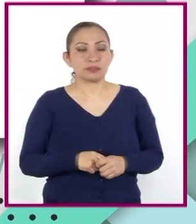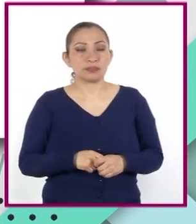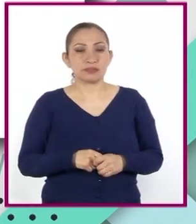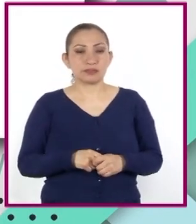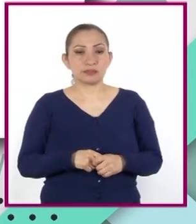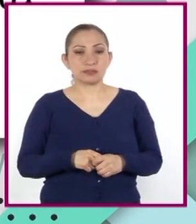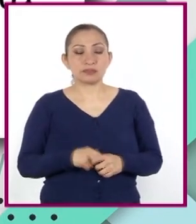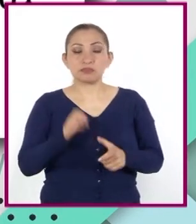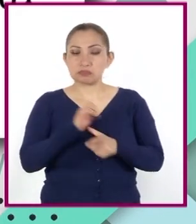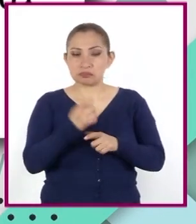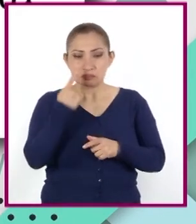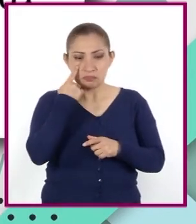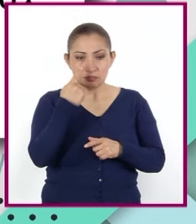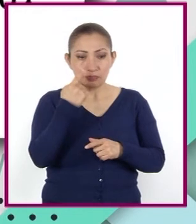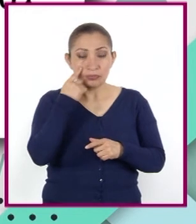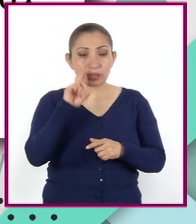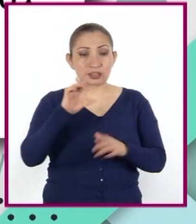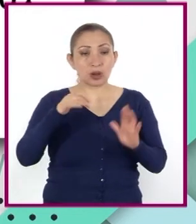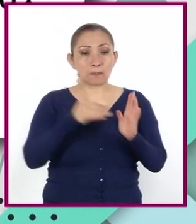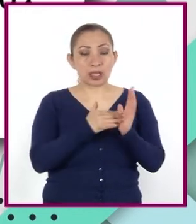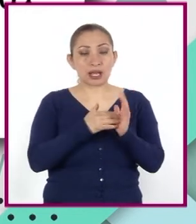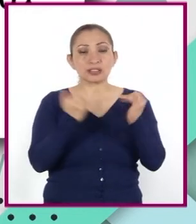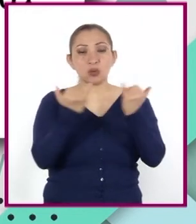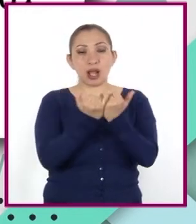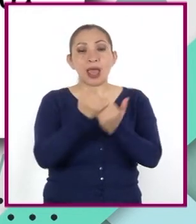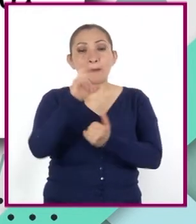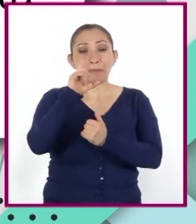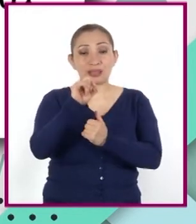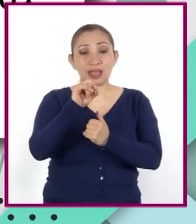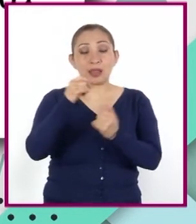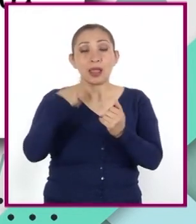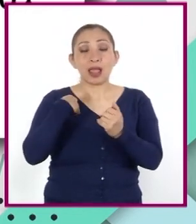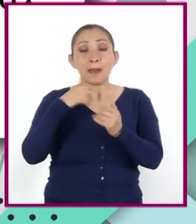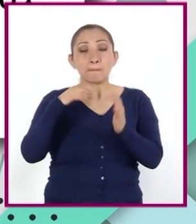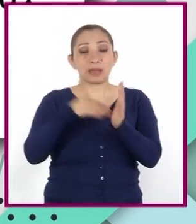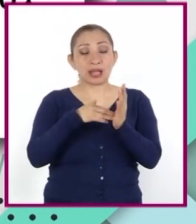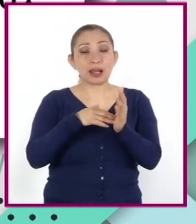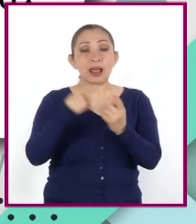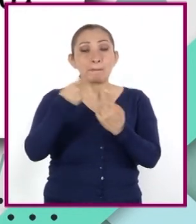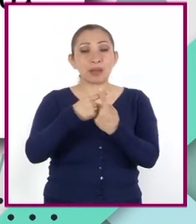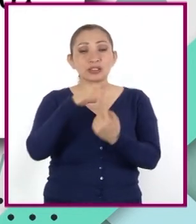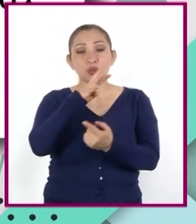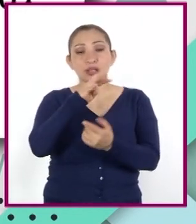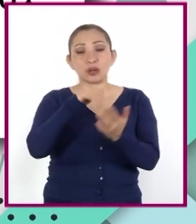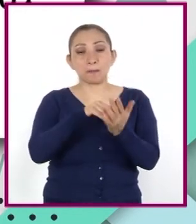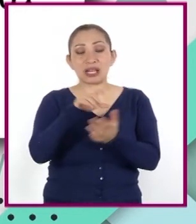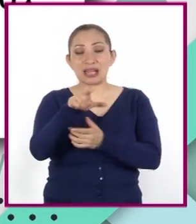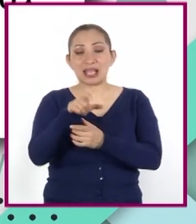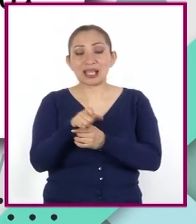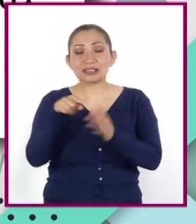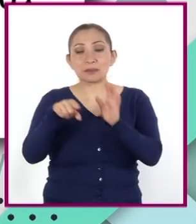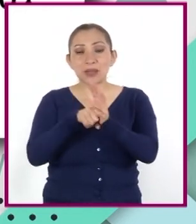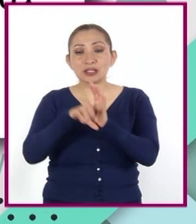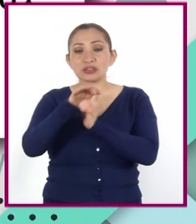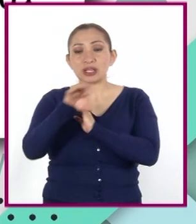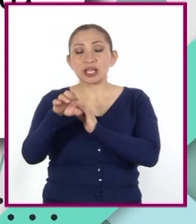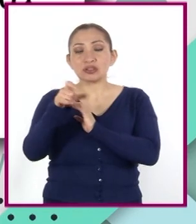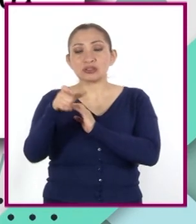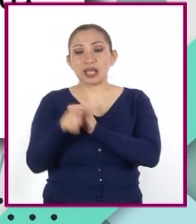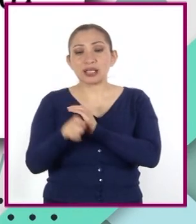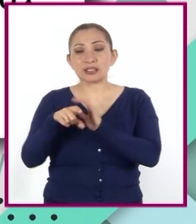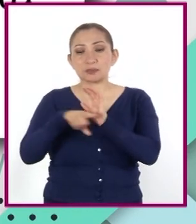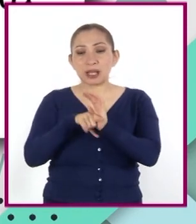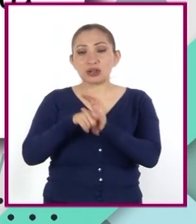De este modo tenemos 35.000 es igual a 20.000 más 4.000x menos